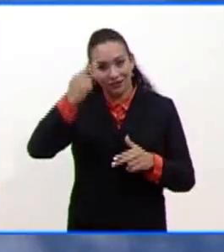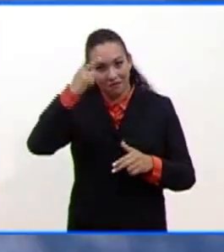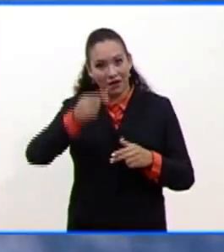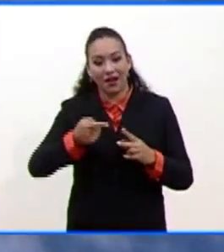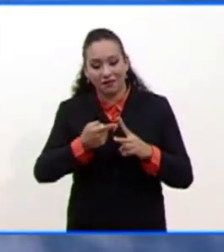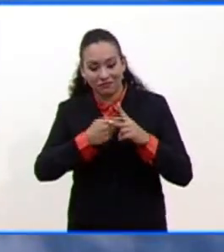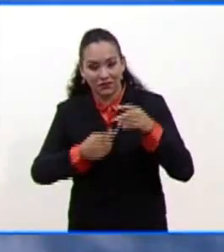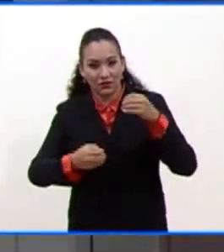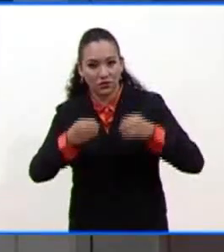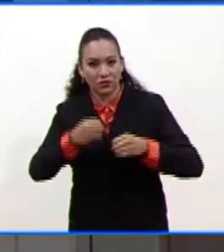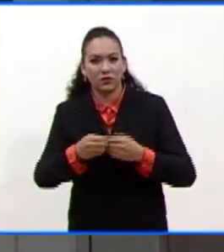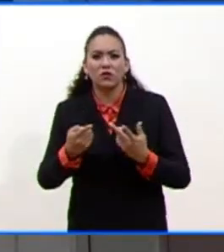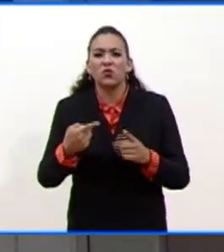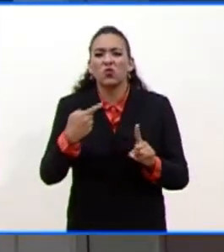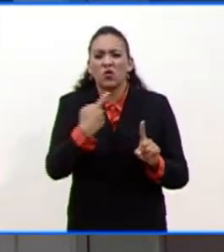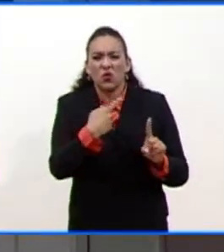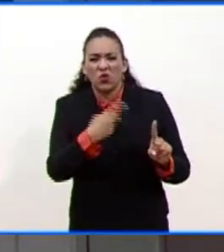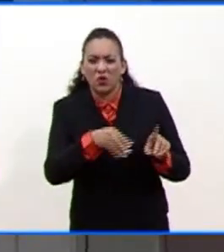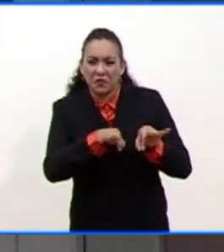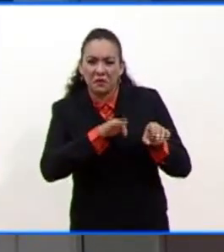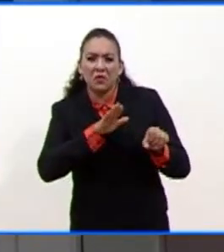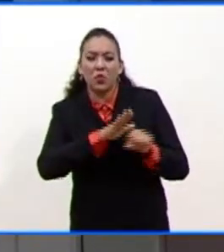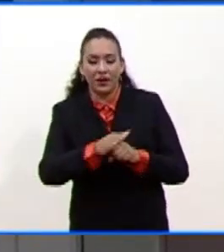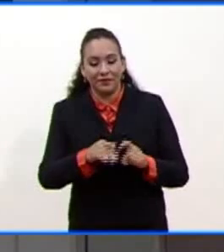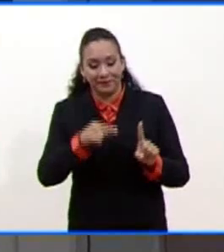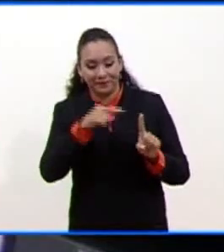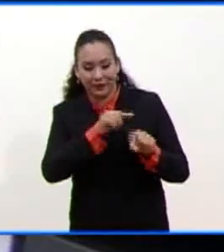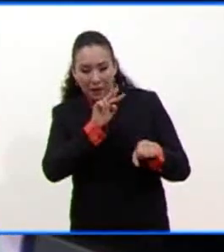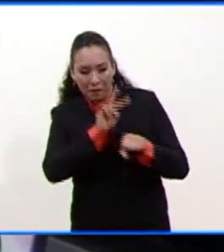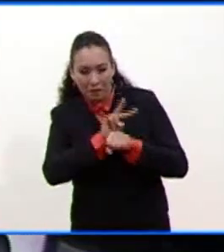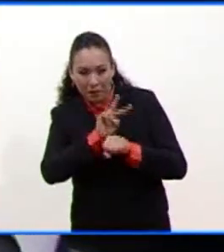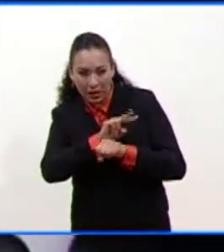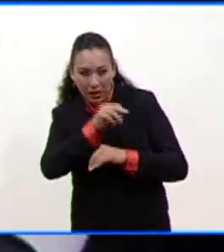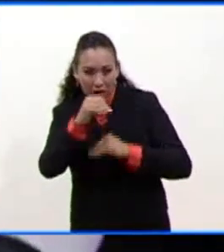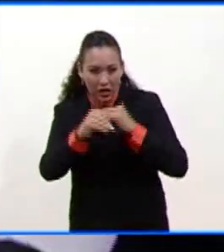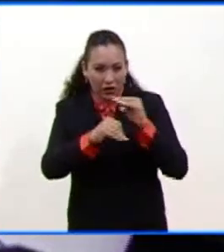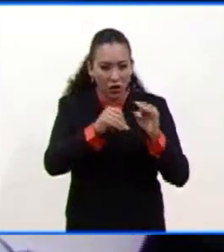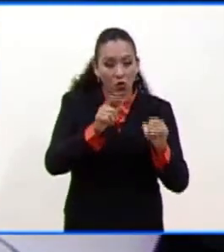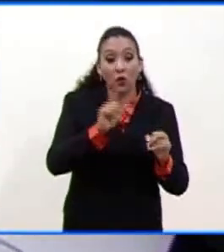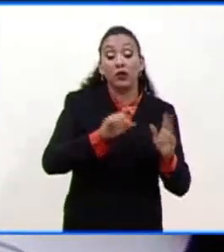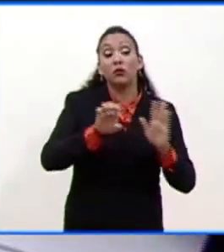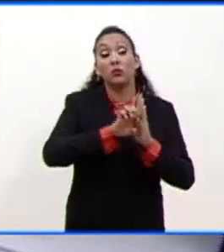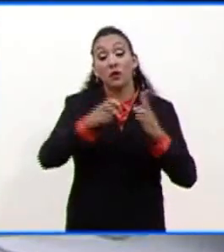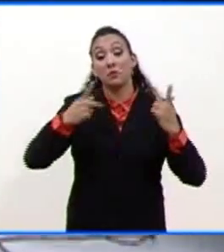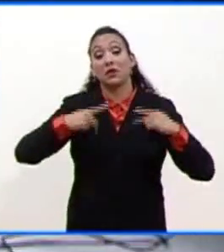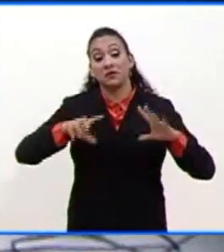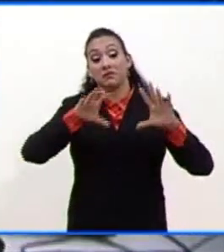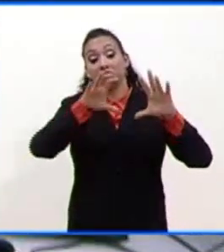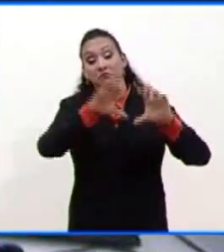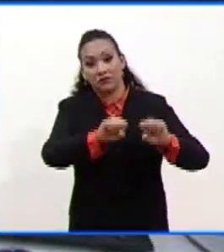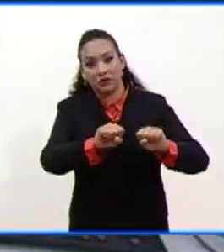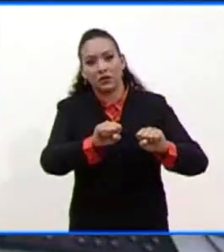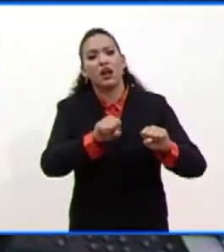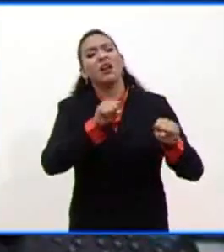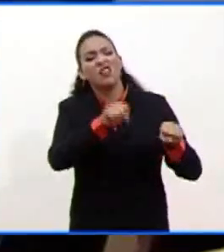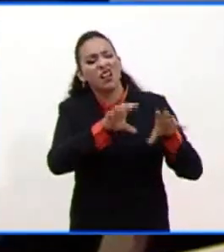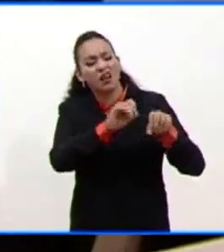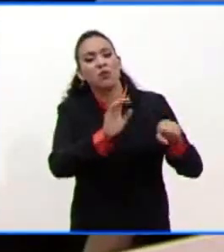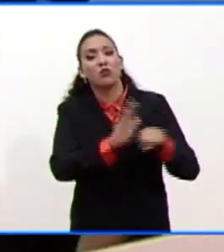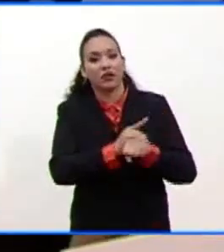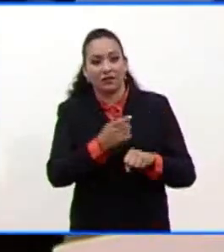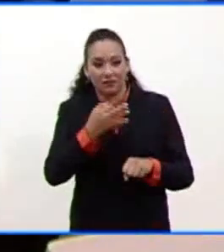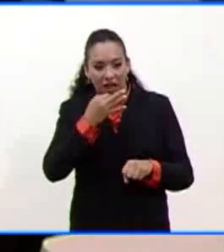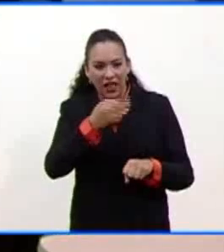juicio. Entre sus funciones destaca la de analizar y vigilar la legalidad de las detenciones de las personas acusadas de cometer un